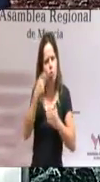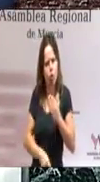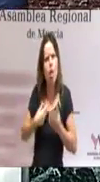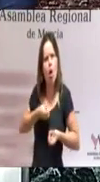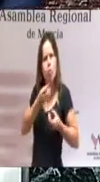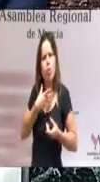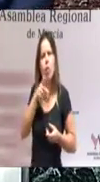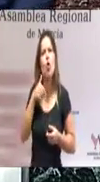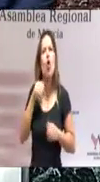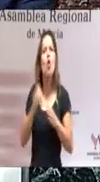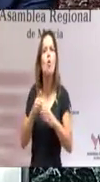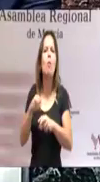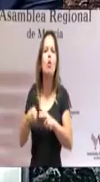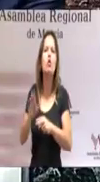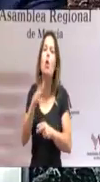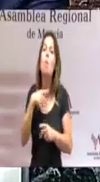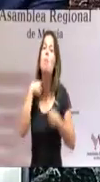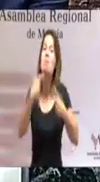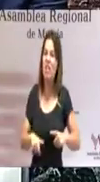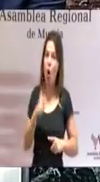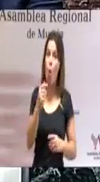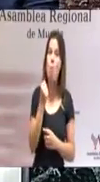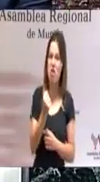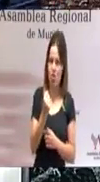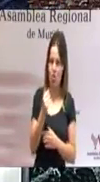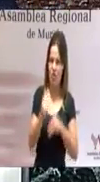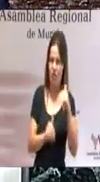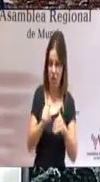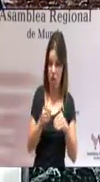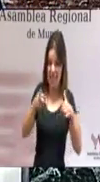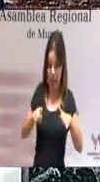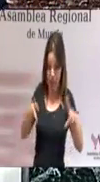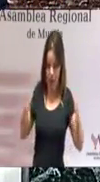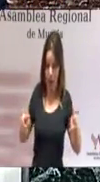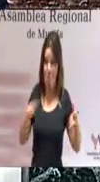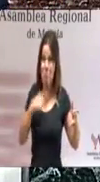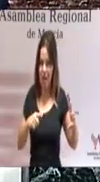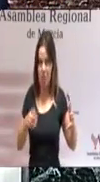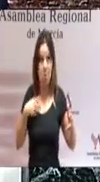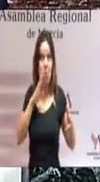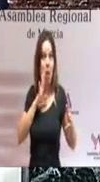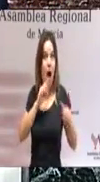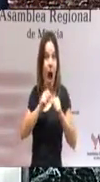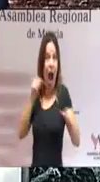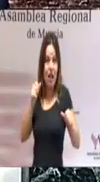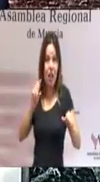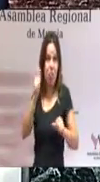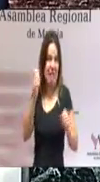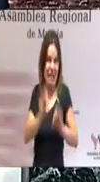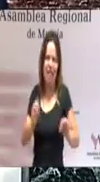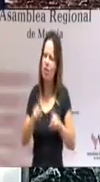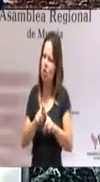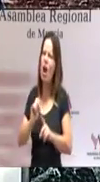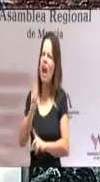partido y a sus siglas, son perder 1 millón de votos en 6 meses, creo que no lo ha conseguido nadie. Triste récord,